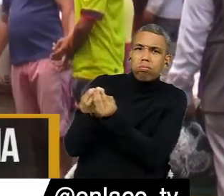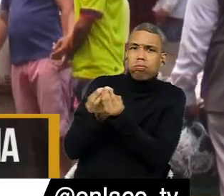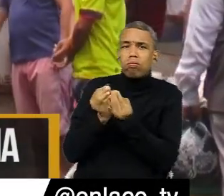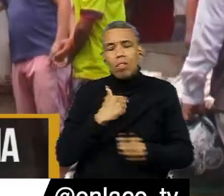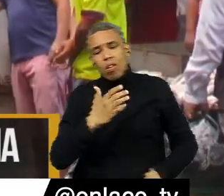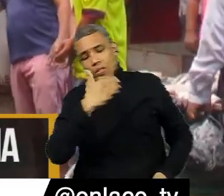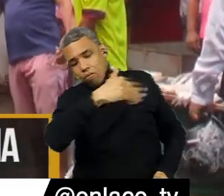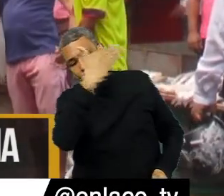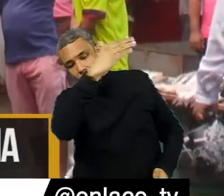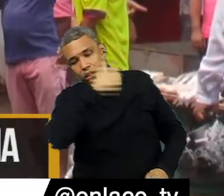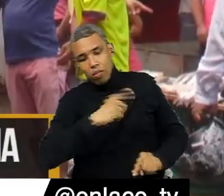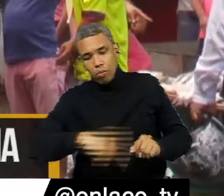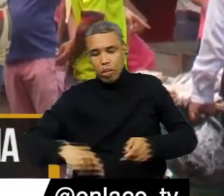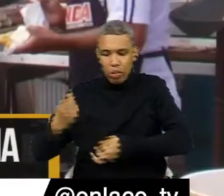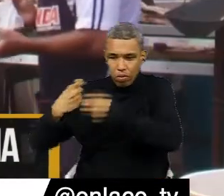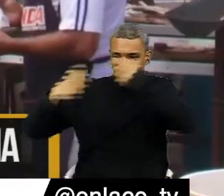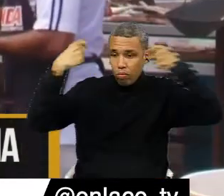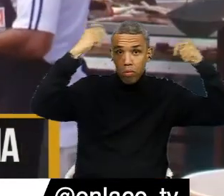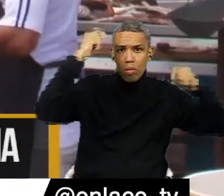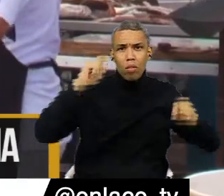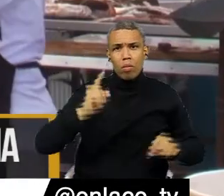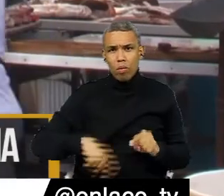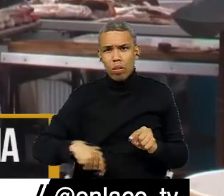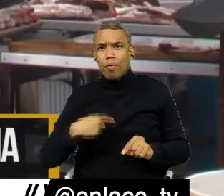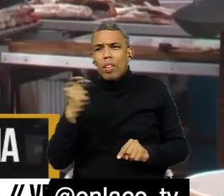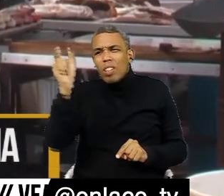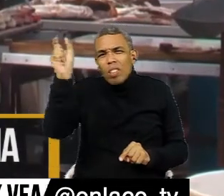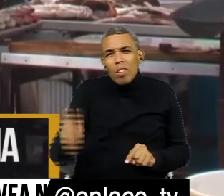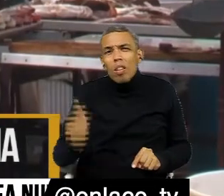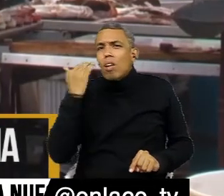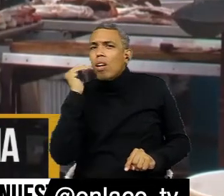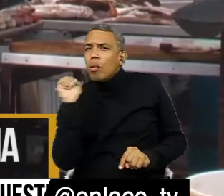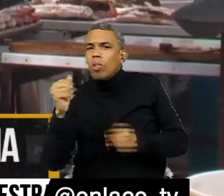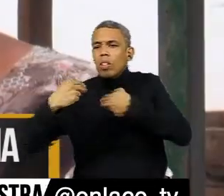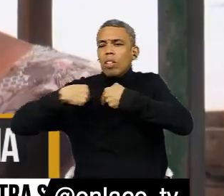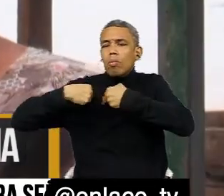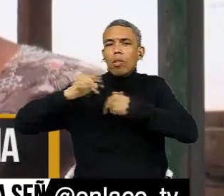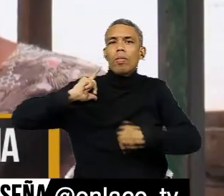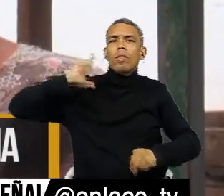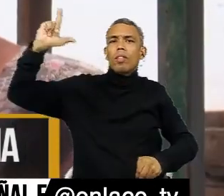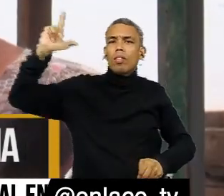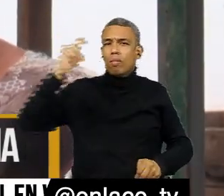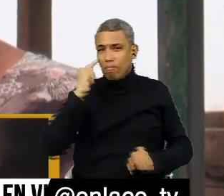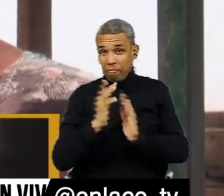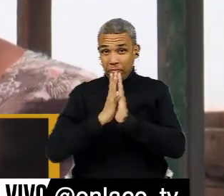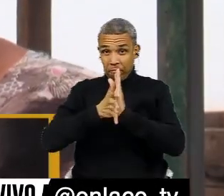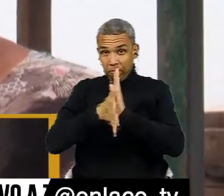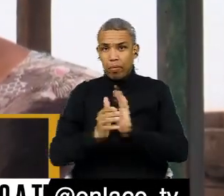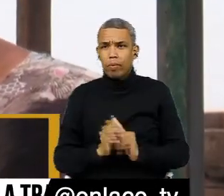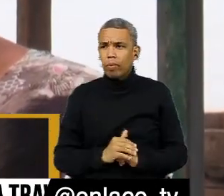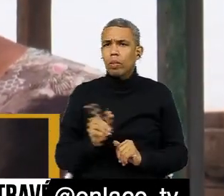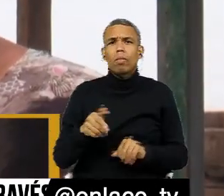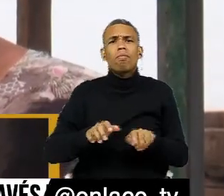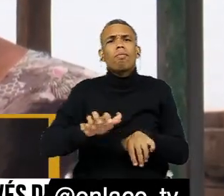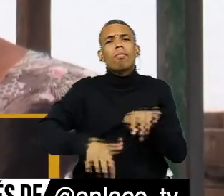algunas de estas ventas. La vocera de estos vendedores ha indicado lo allí ocurrido la mañana de este martes. Pues hoy vino la Secretaría de Medio